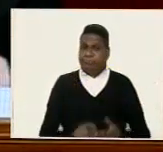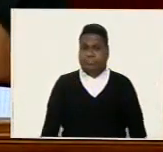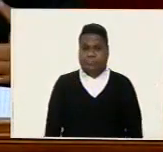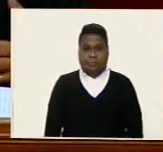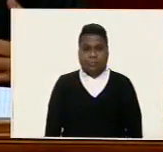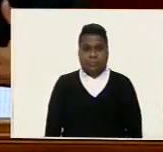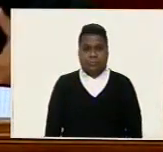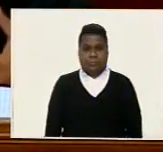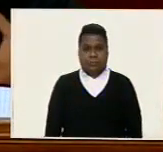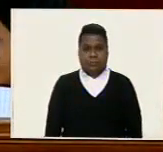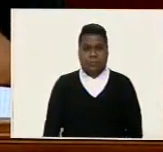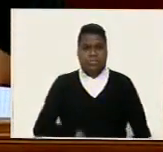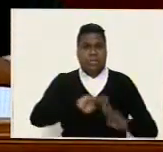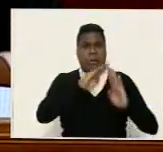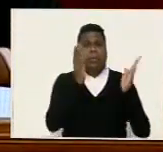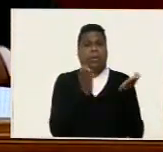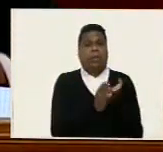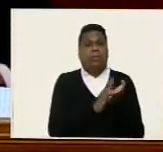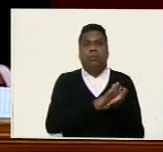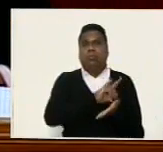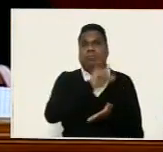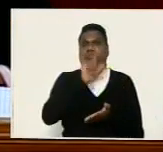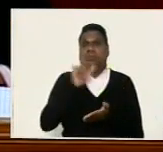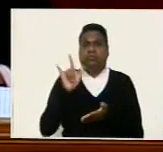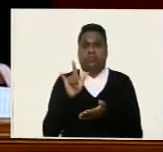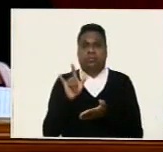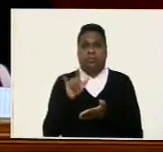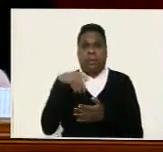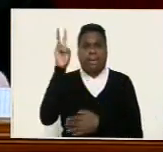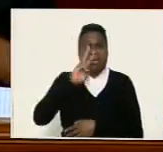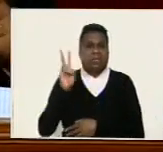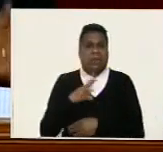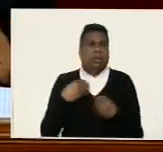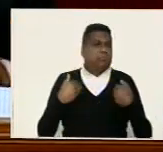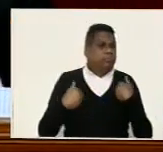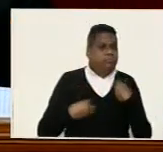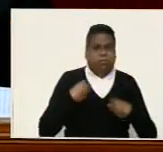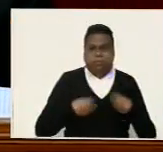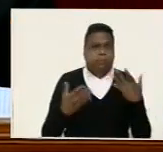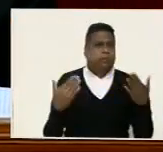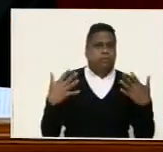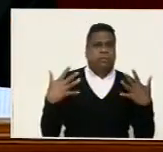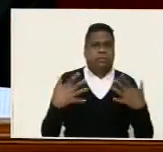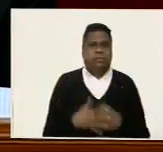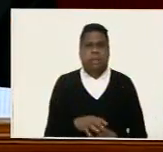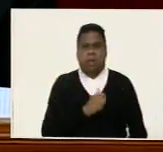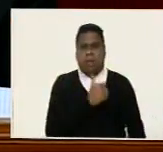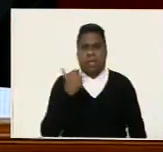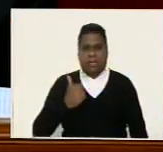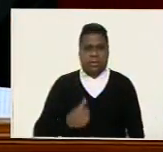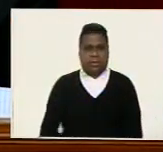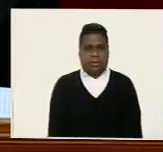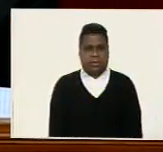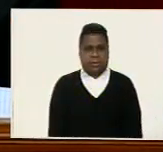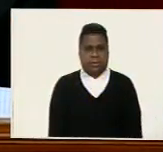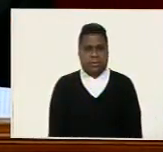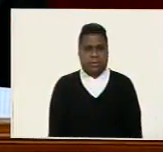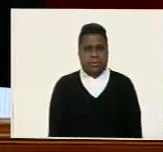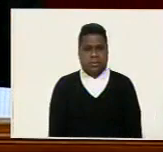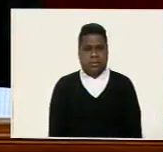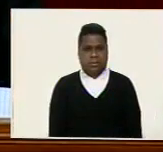Pero se van por el mundo estos venezolanos desesperados. Y el mensaje es contra ellos, en verdad. O a ellos. O a